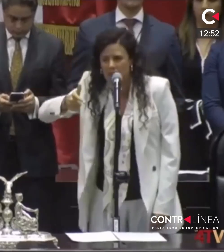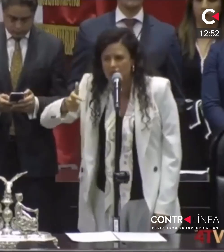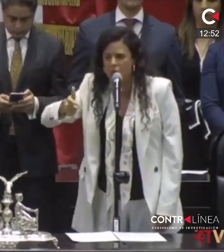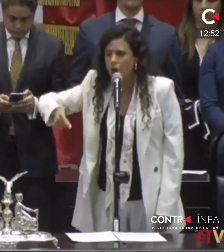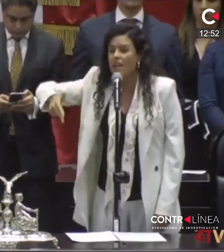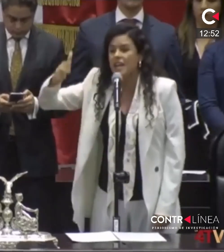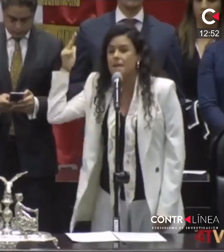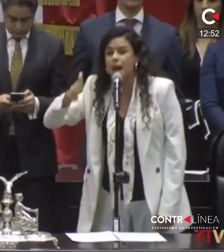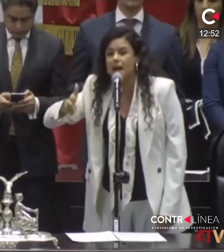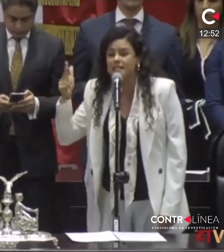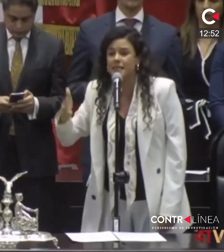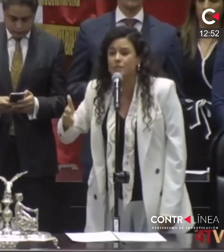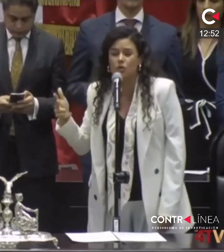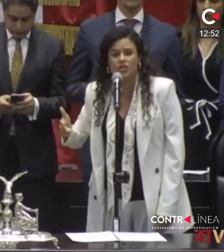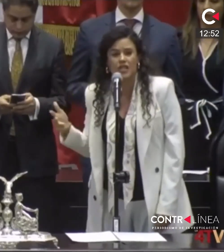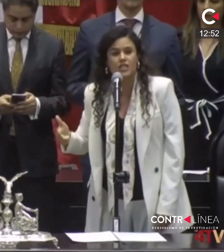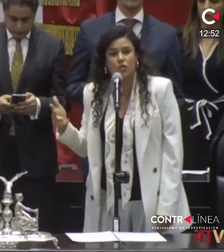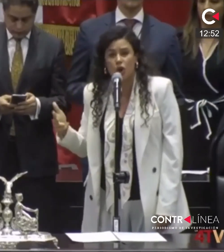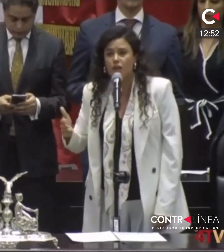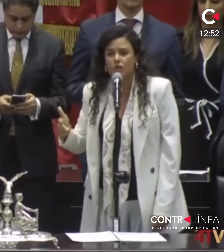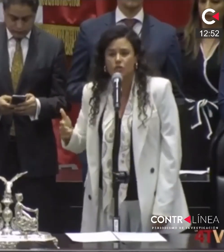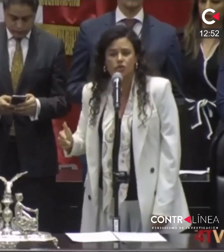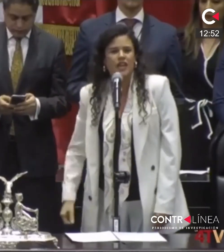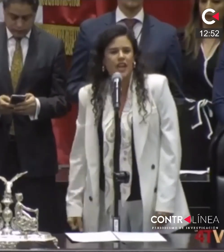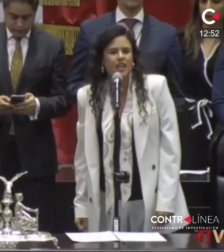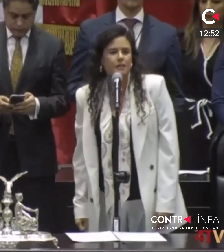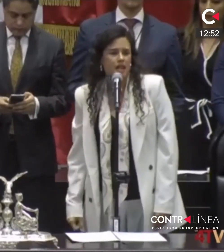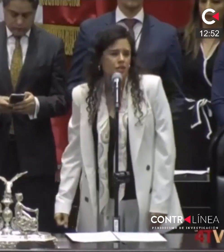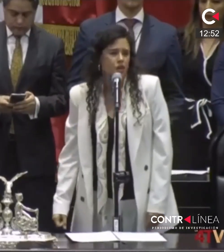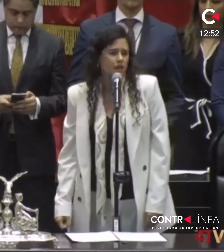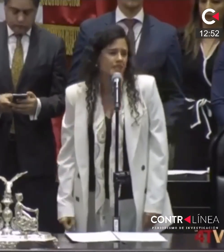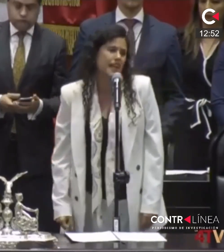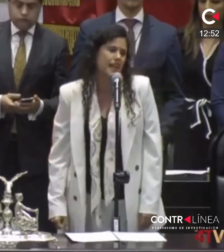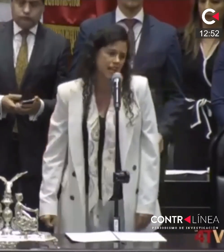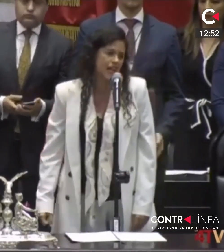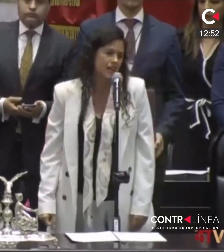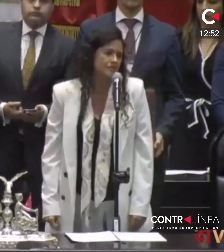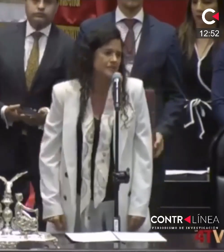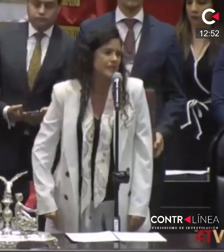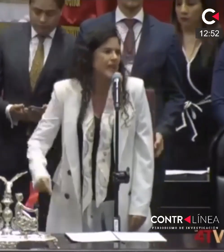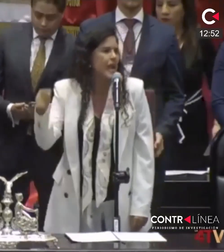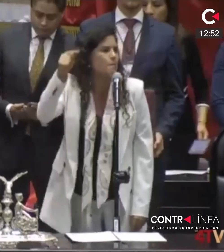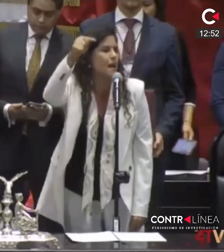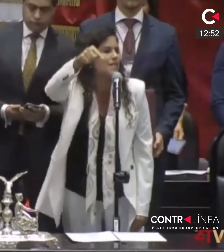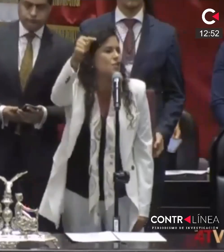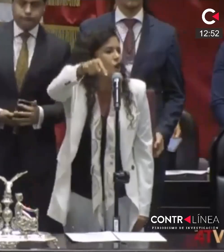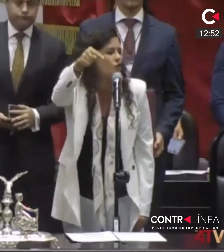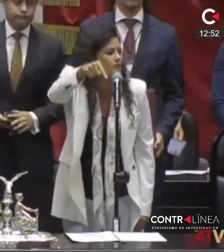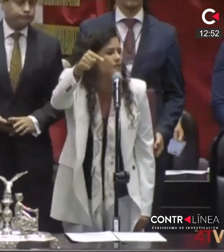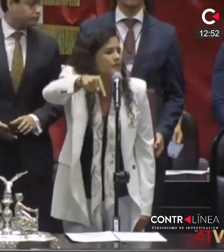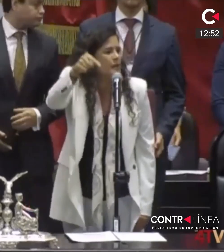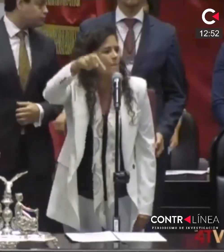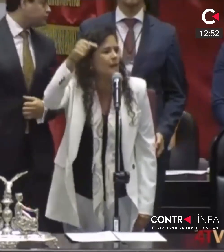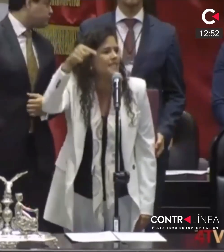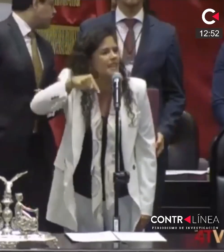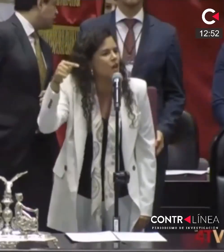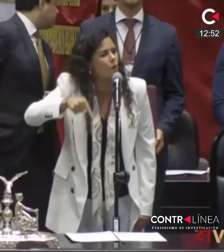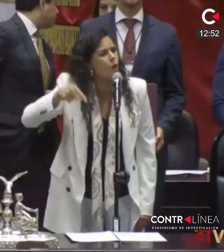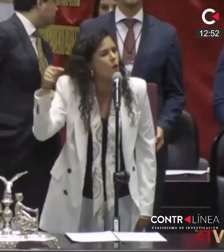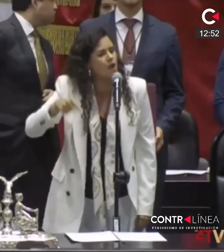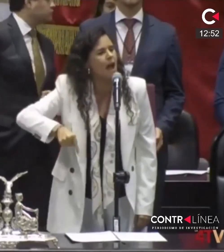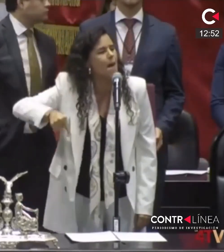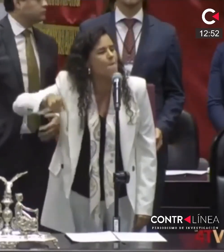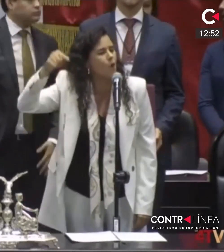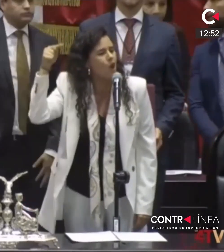salario promedio y máximos históricos en inversión extranjera. El peso